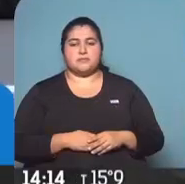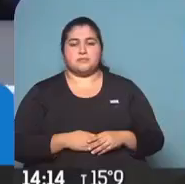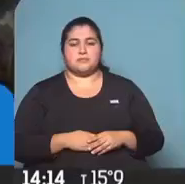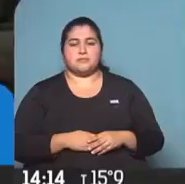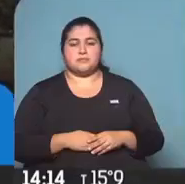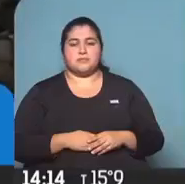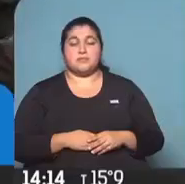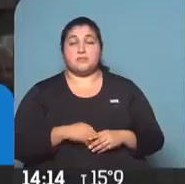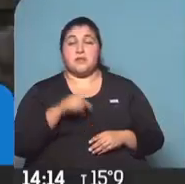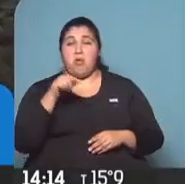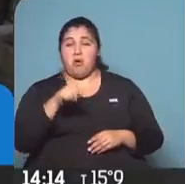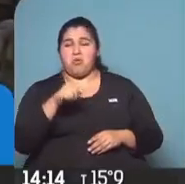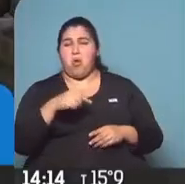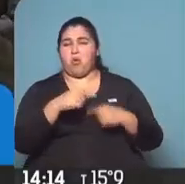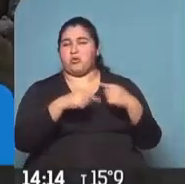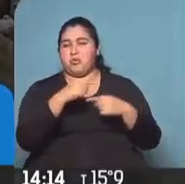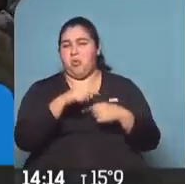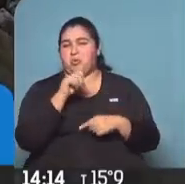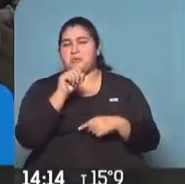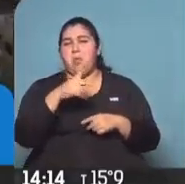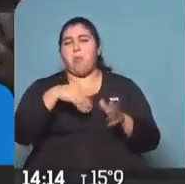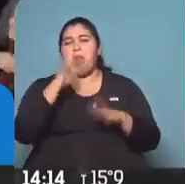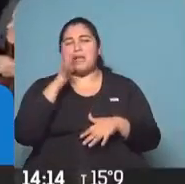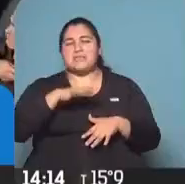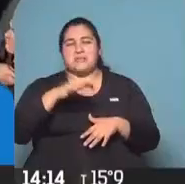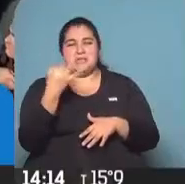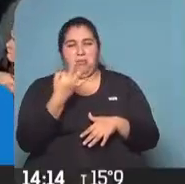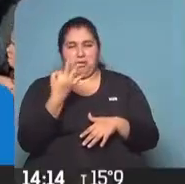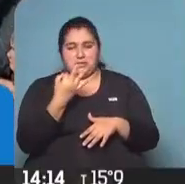en estos momentos los vehículos de empleo